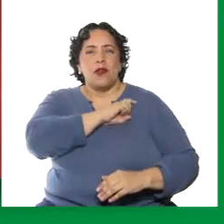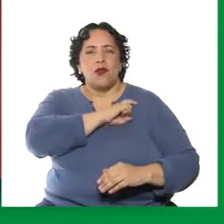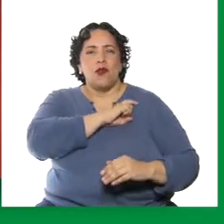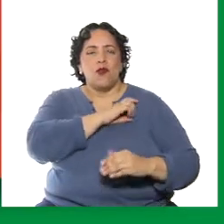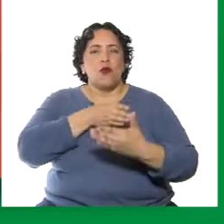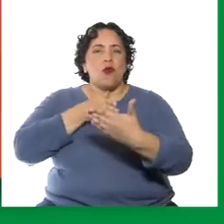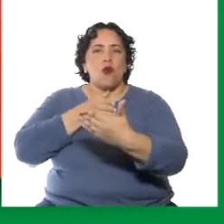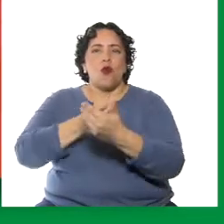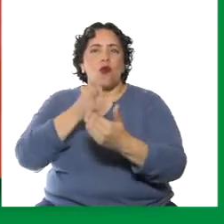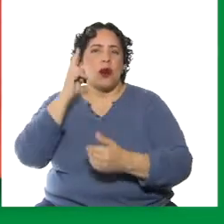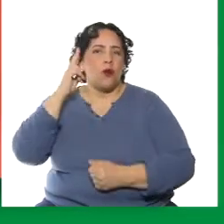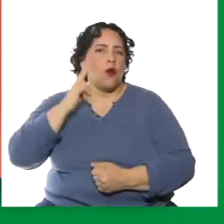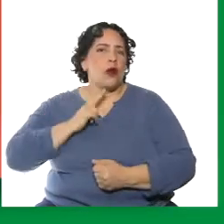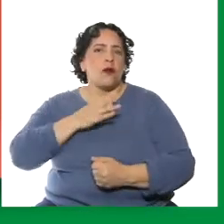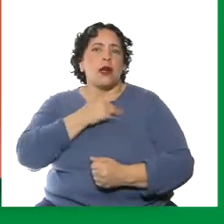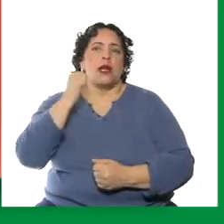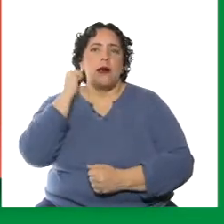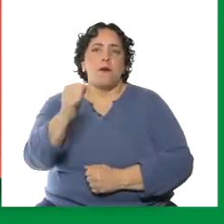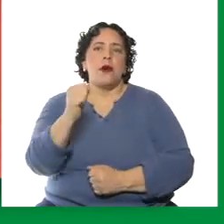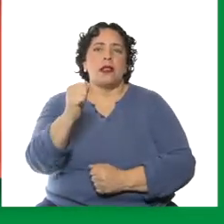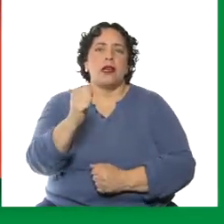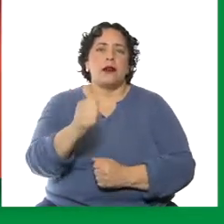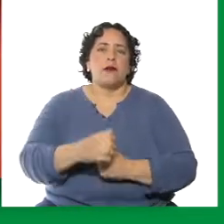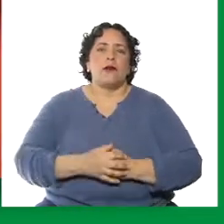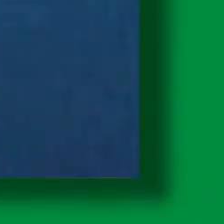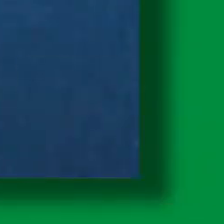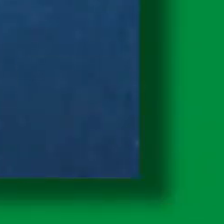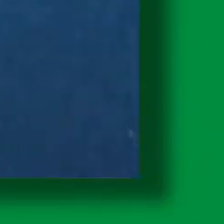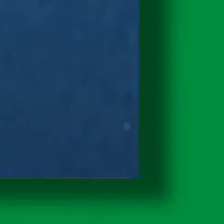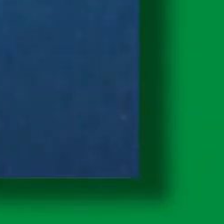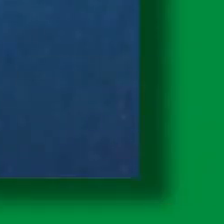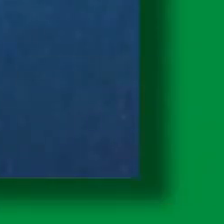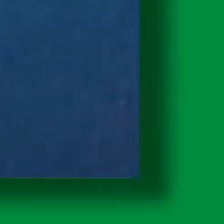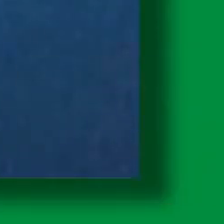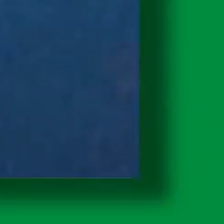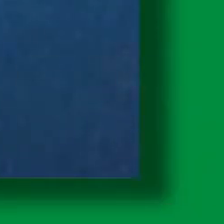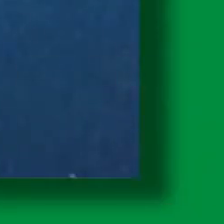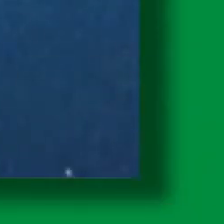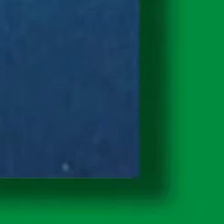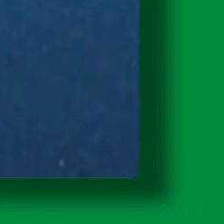la fuerza enemiga que quería asesinarlo.